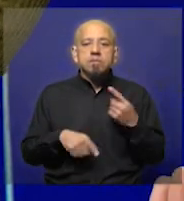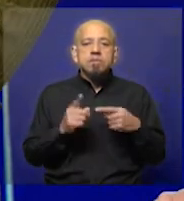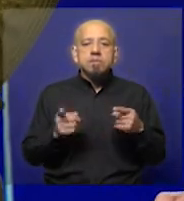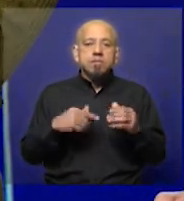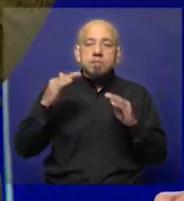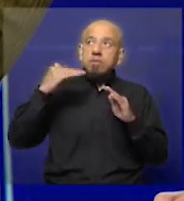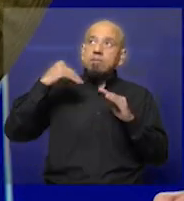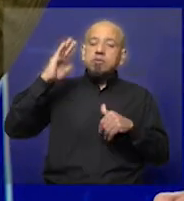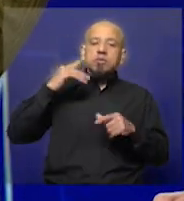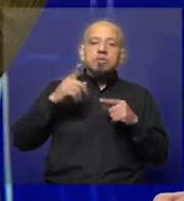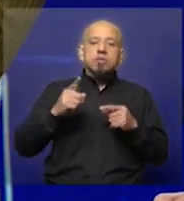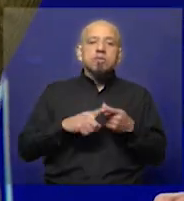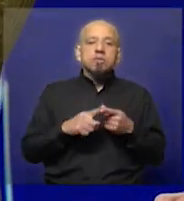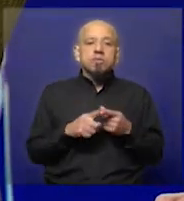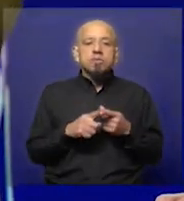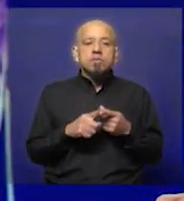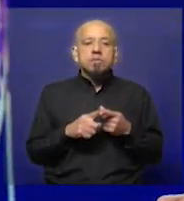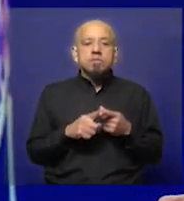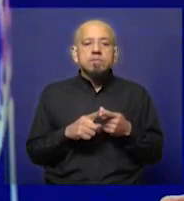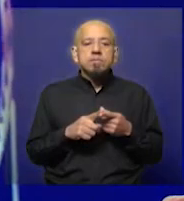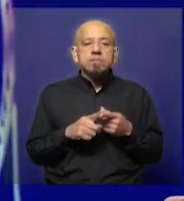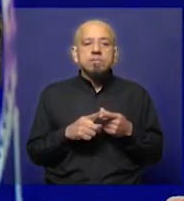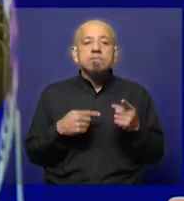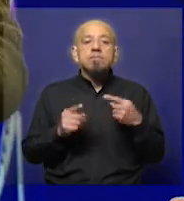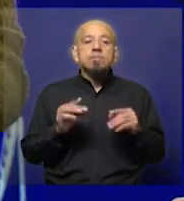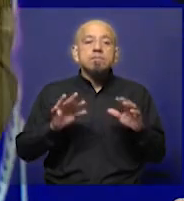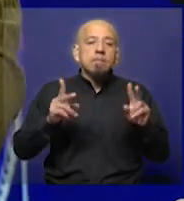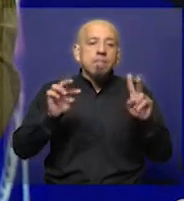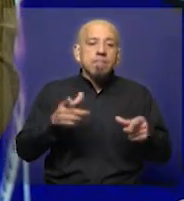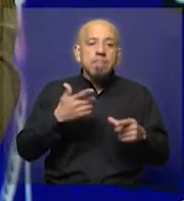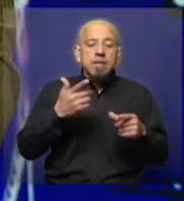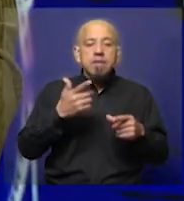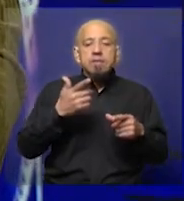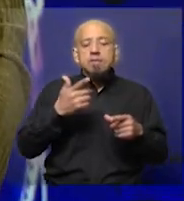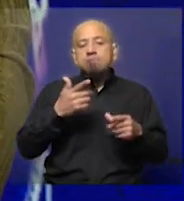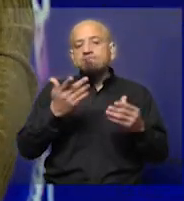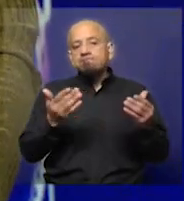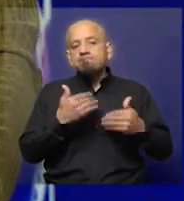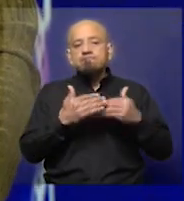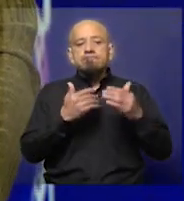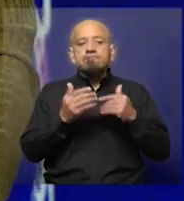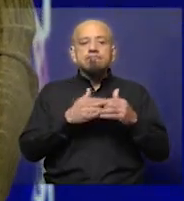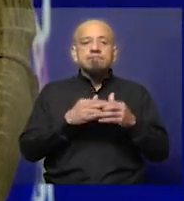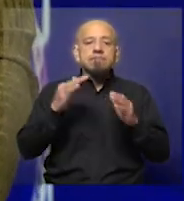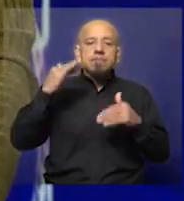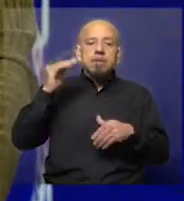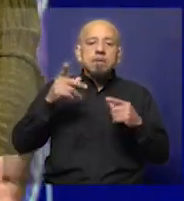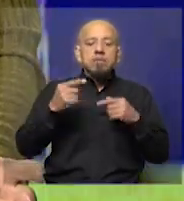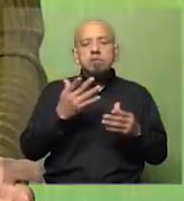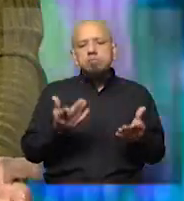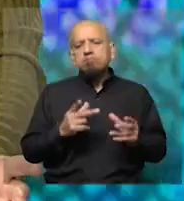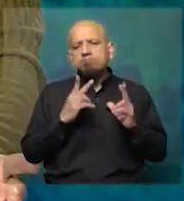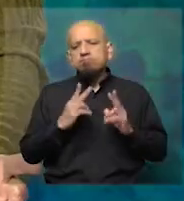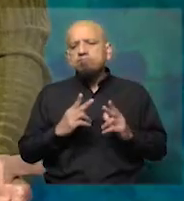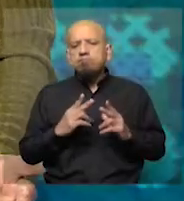grande lo tiene esto como... Sí, yo sé, será una construcción cultural, algo que como que, bueno, ser grande, es, como que la seriedad no tiene que ver